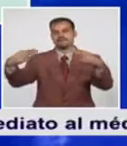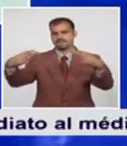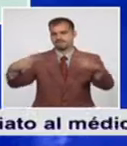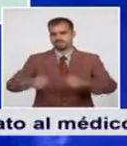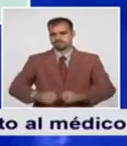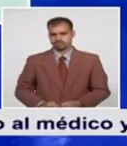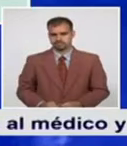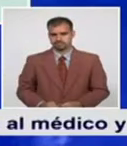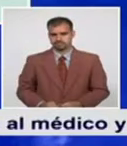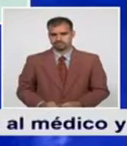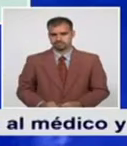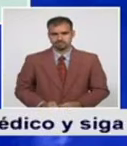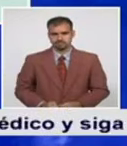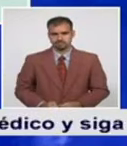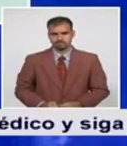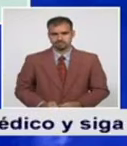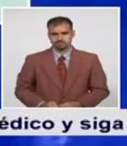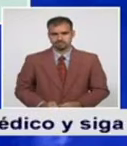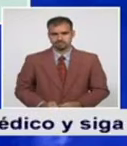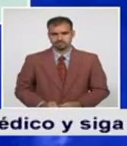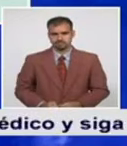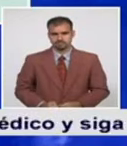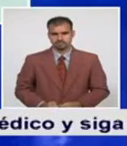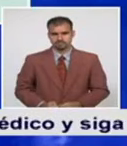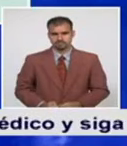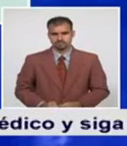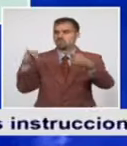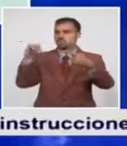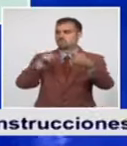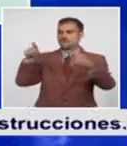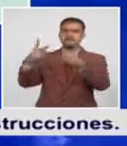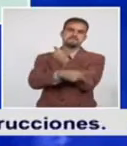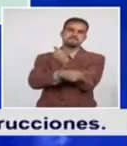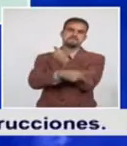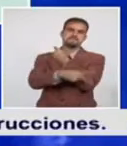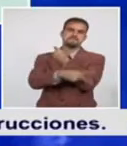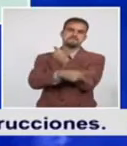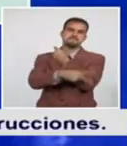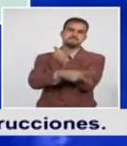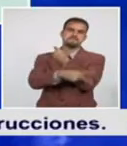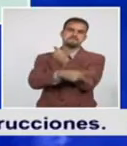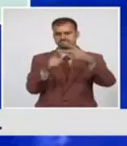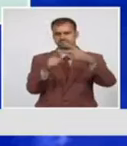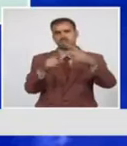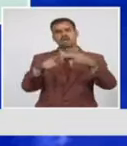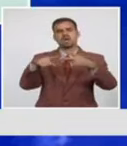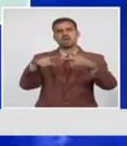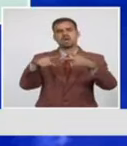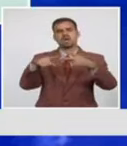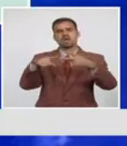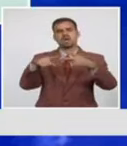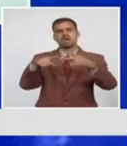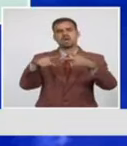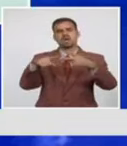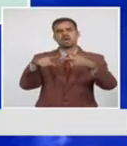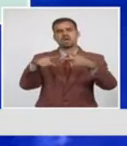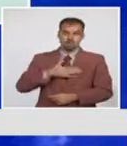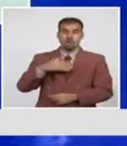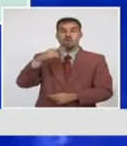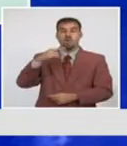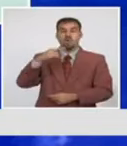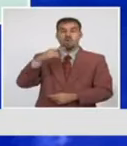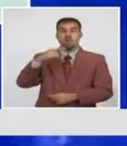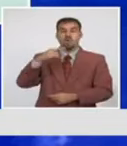Matanzas, uno es un viajero cubano procedente de Rusia y uno es una turista rusa procedente de